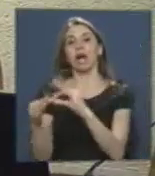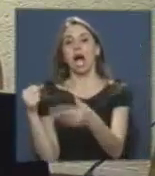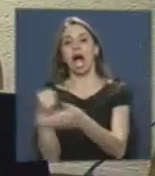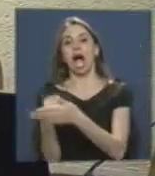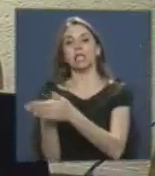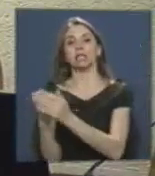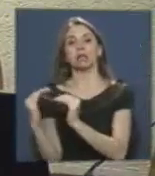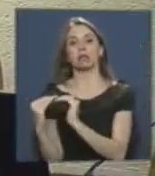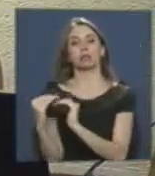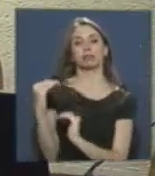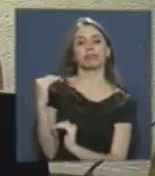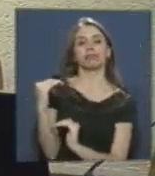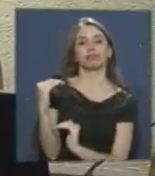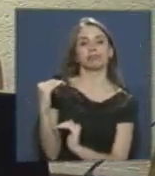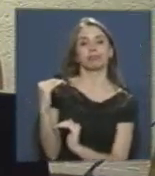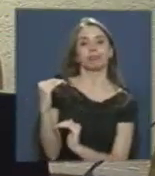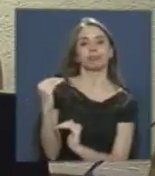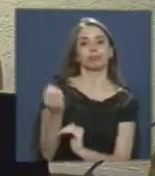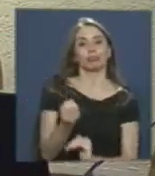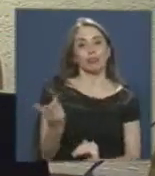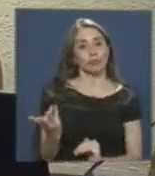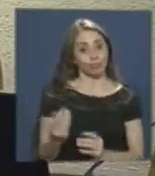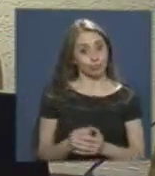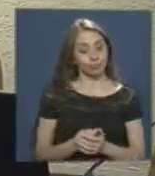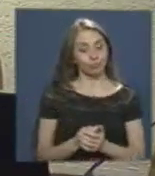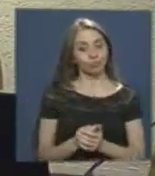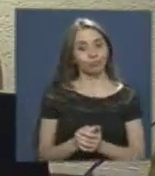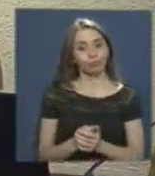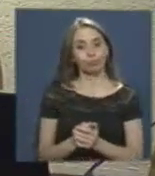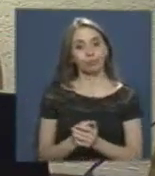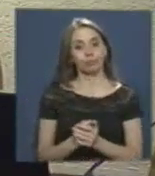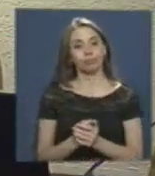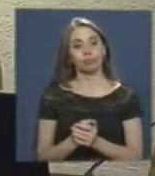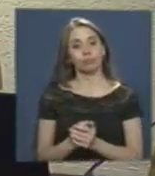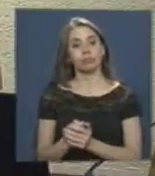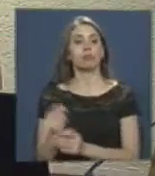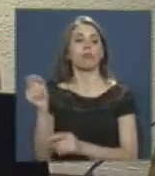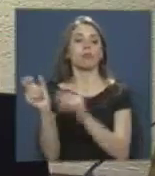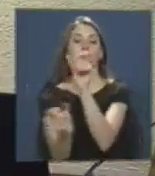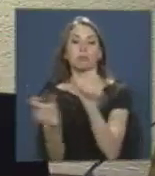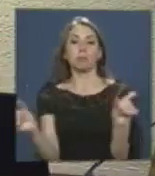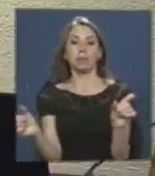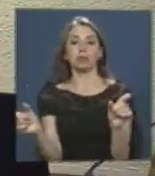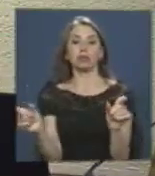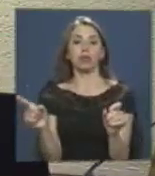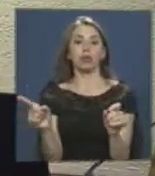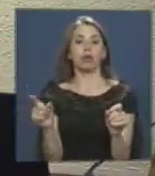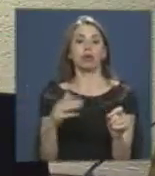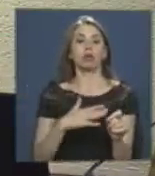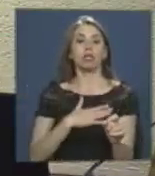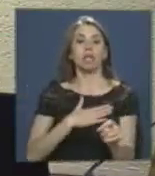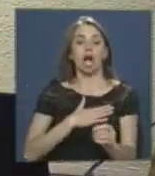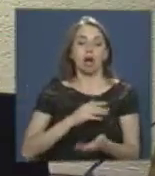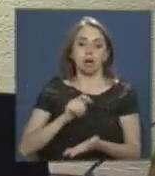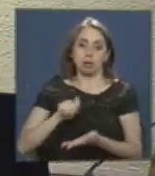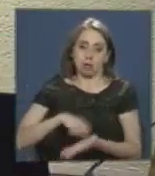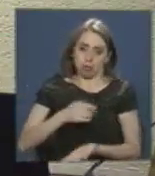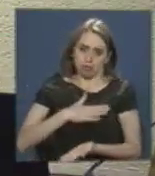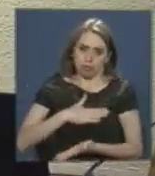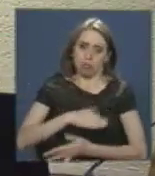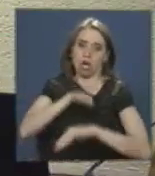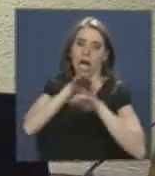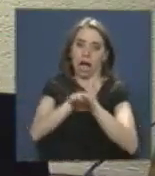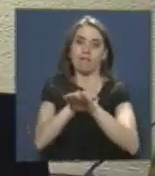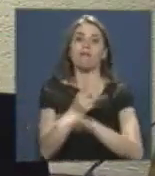consecuencia para quienes se plantean en otras materias como militantes pro-vida yo diría que